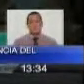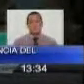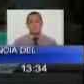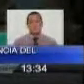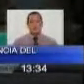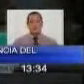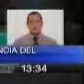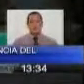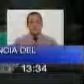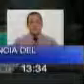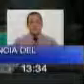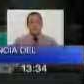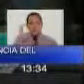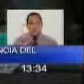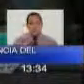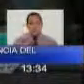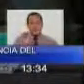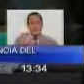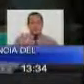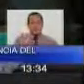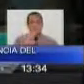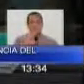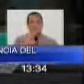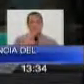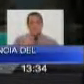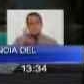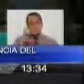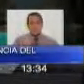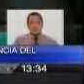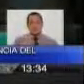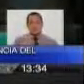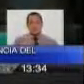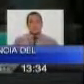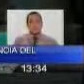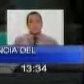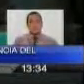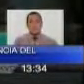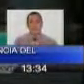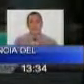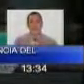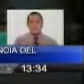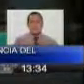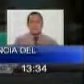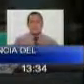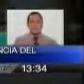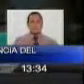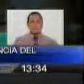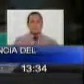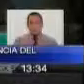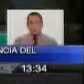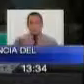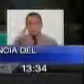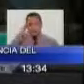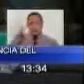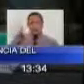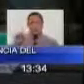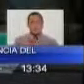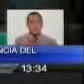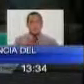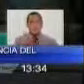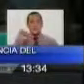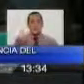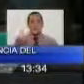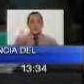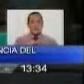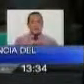Nosotros lo que estamos buscando acá es la defensa del Perú y la defensa de los comandos Chavín de Huántar para que no exista